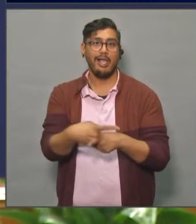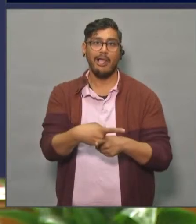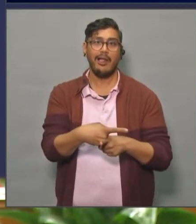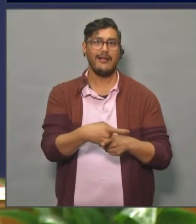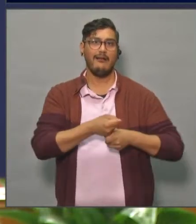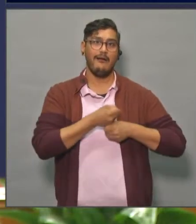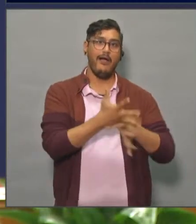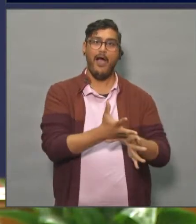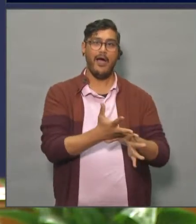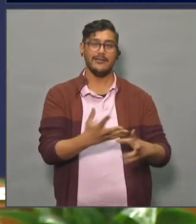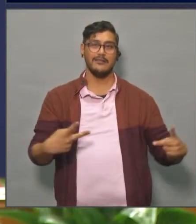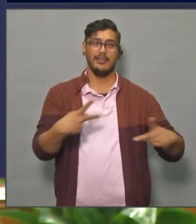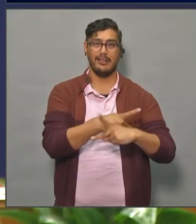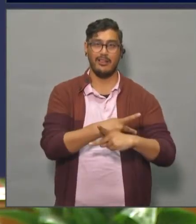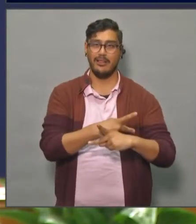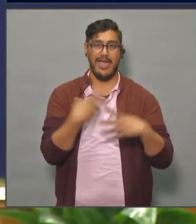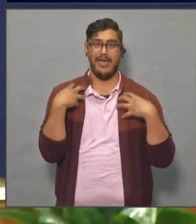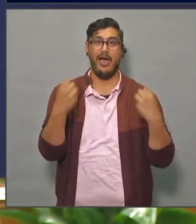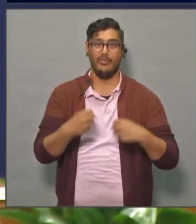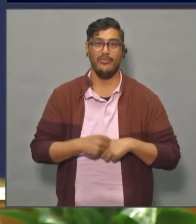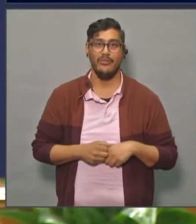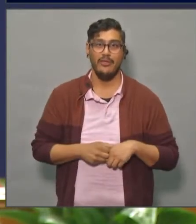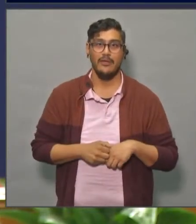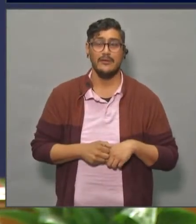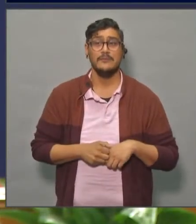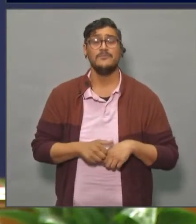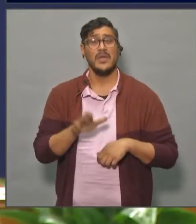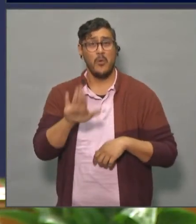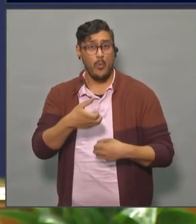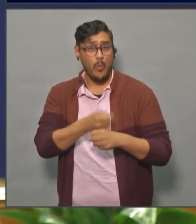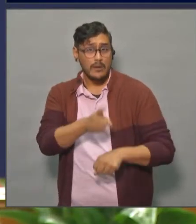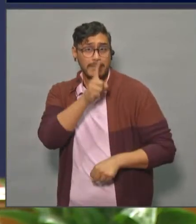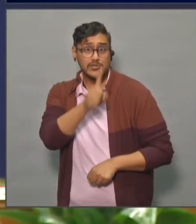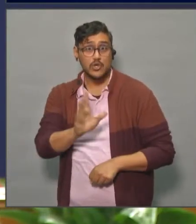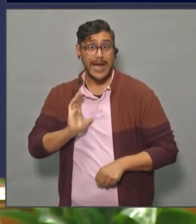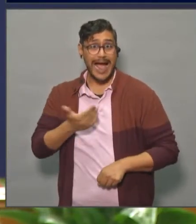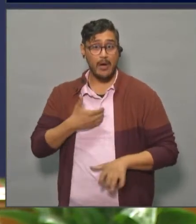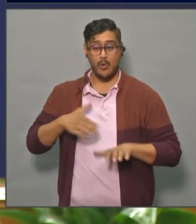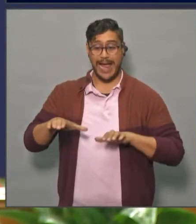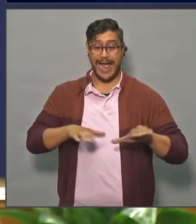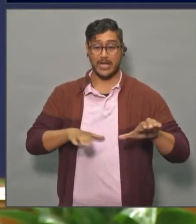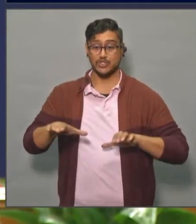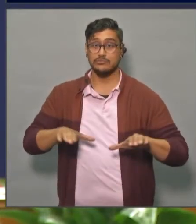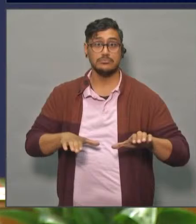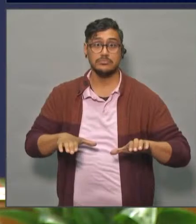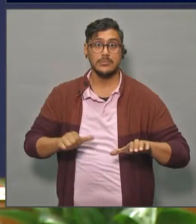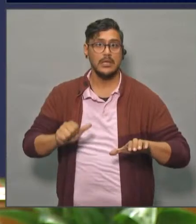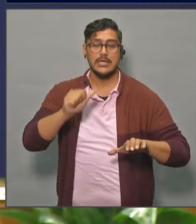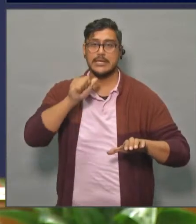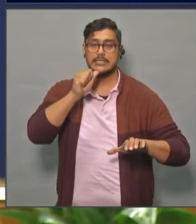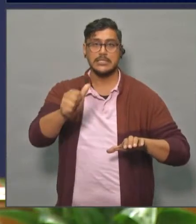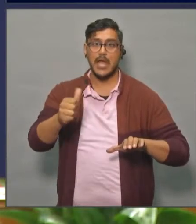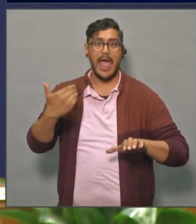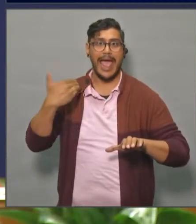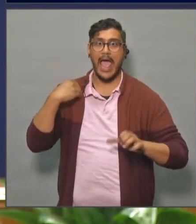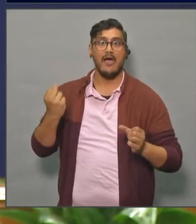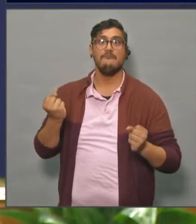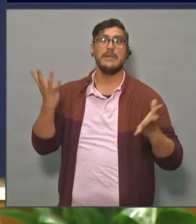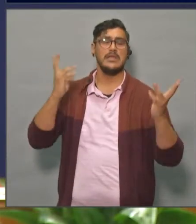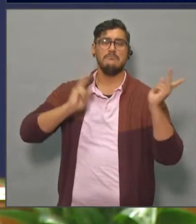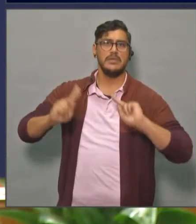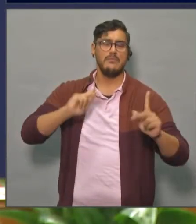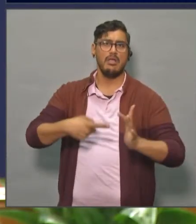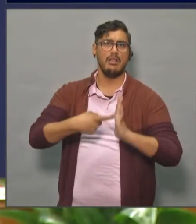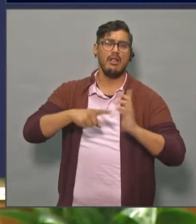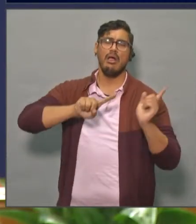salud. Queremos asegurarnos de que nuestras acciones no hayan resultado en un aumento en las